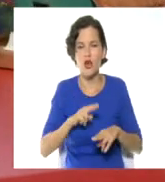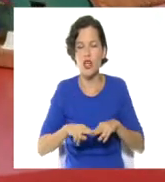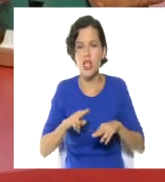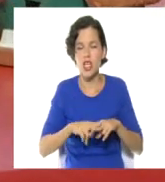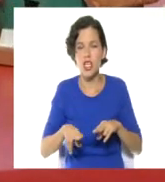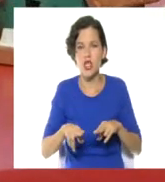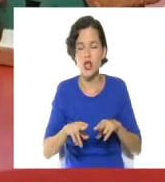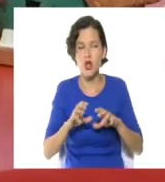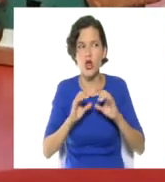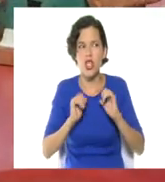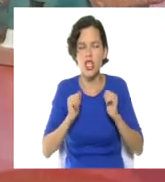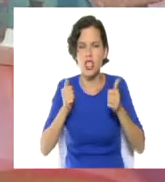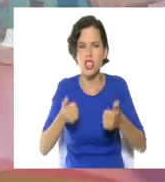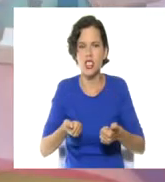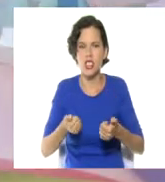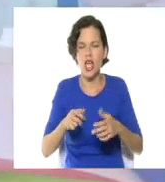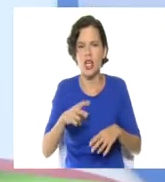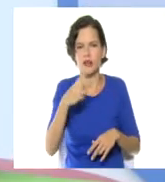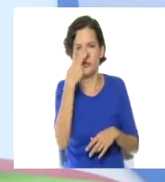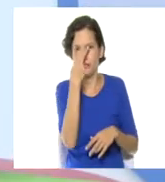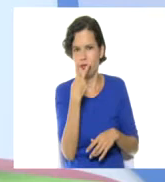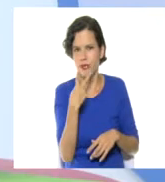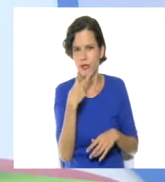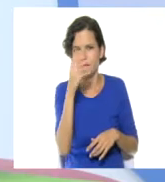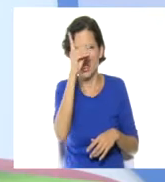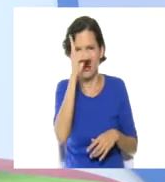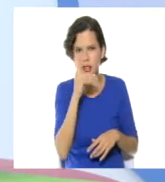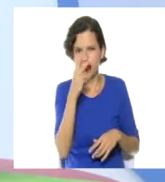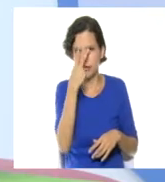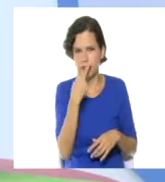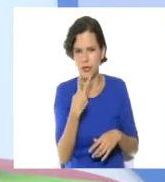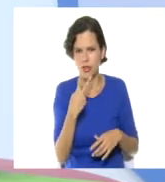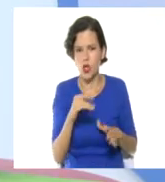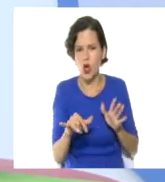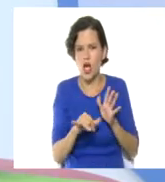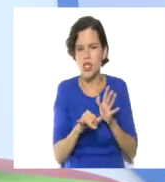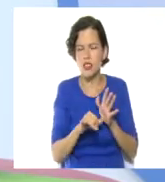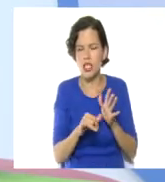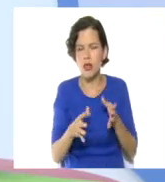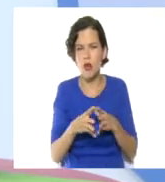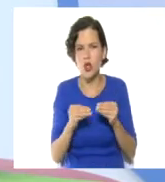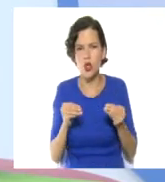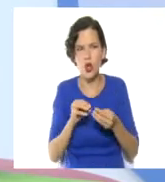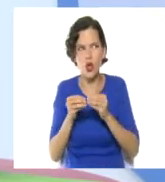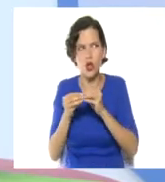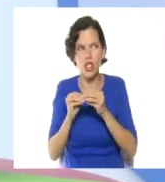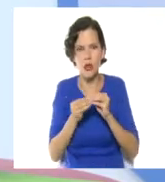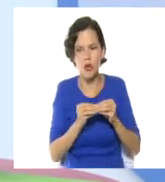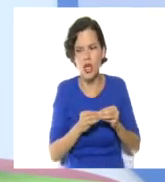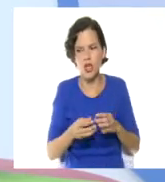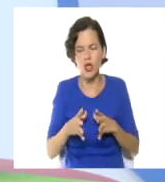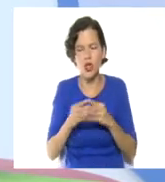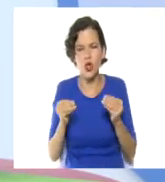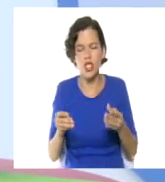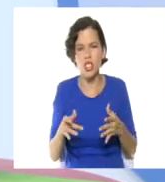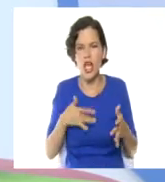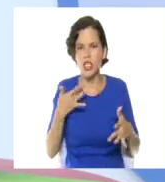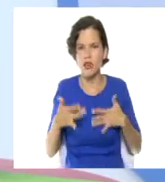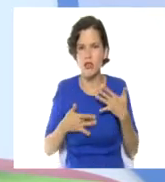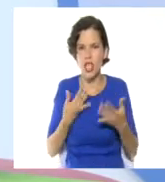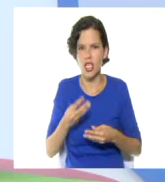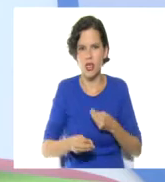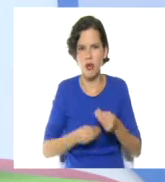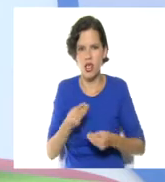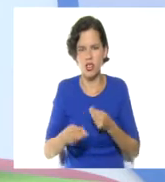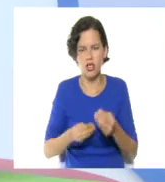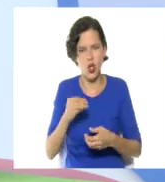con deficiencias visuales, es importante que los acerquemos a la decoración, a todas esas actividades que vamos realizando dentro